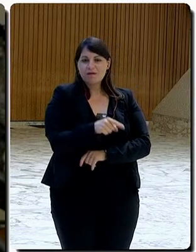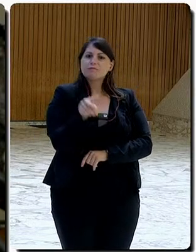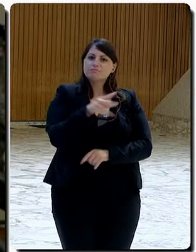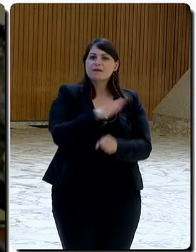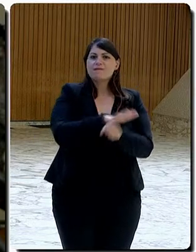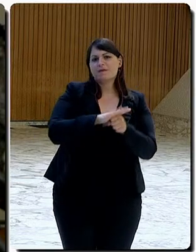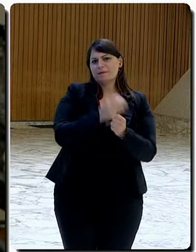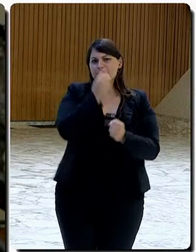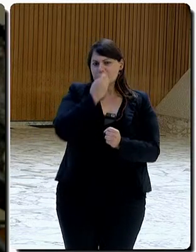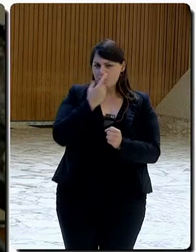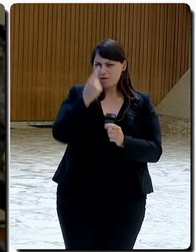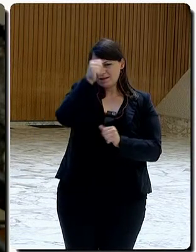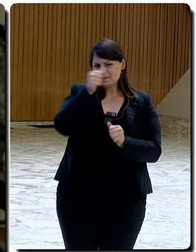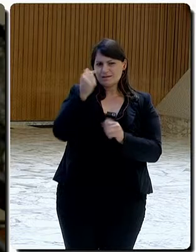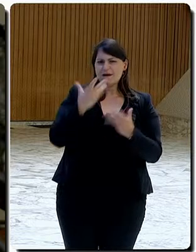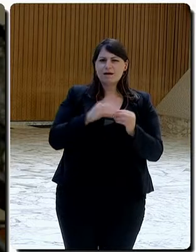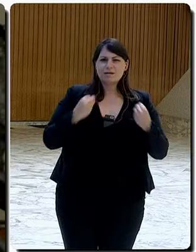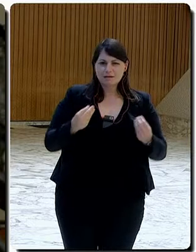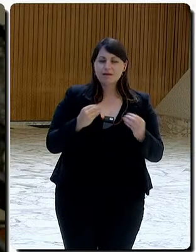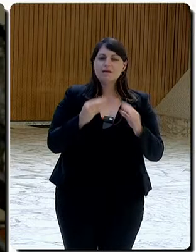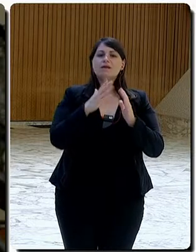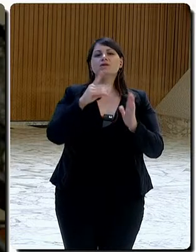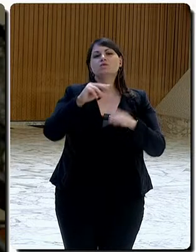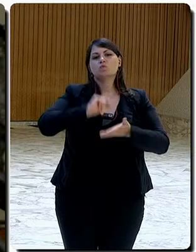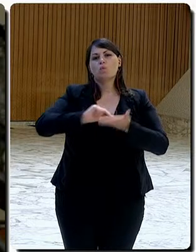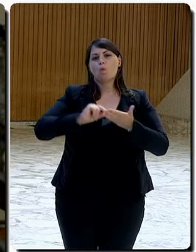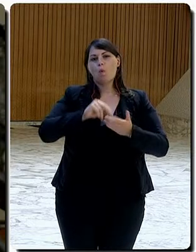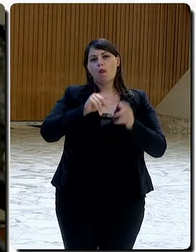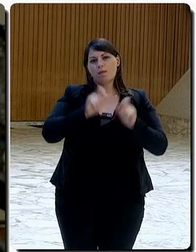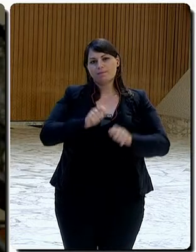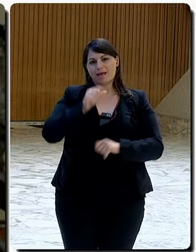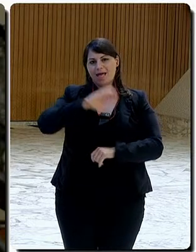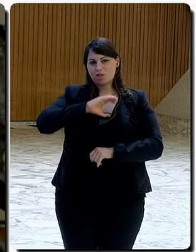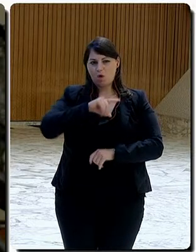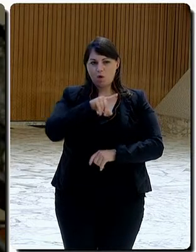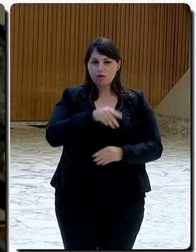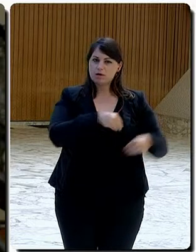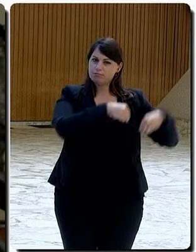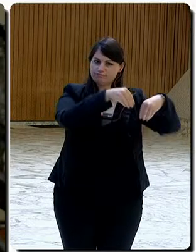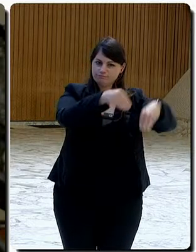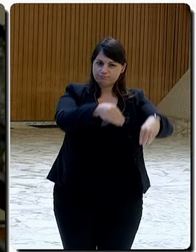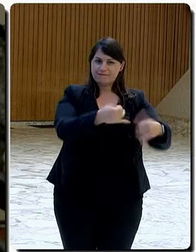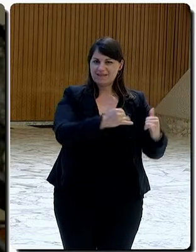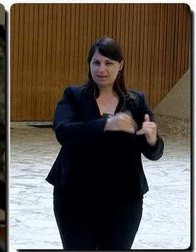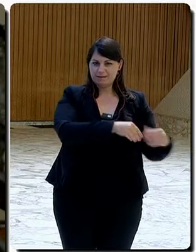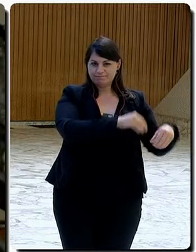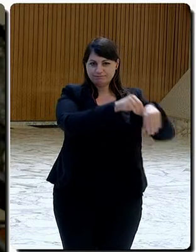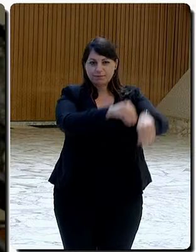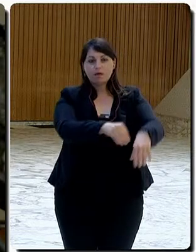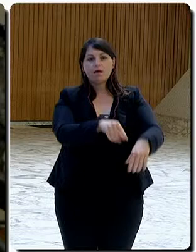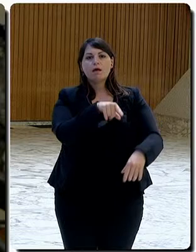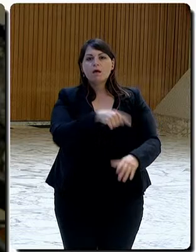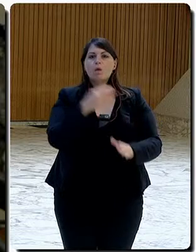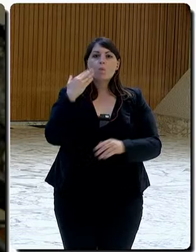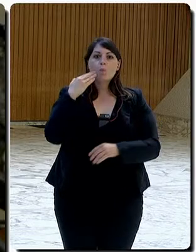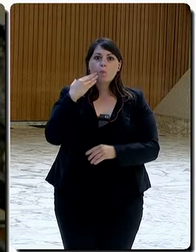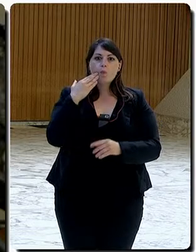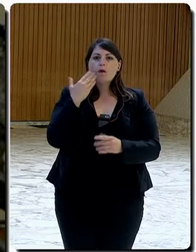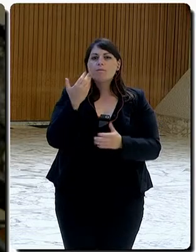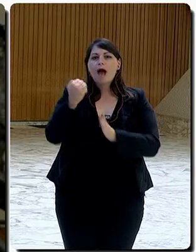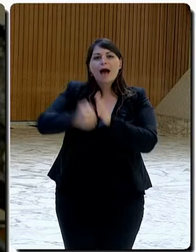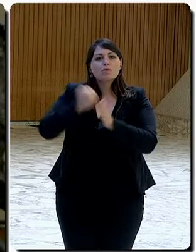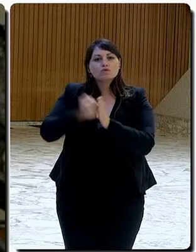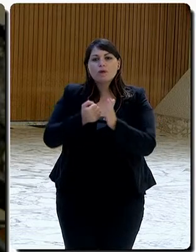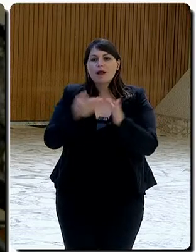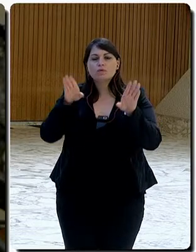católico. Y nunca dejó de hacer apostolado. Se integró en la iglesia y colaboró en todo lo que pudo.